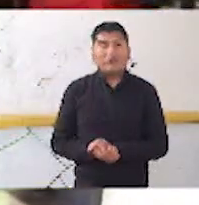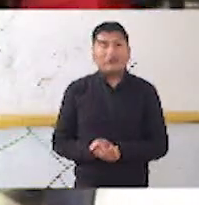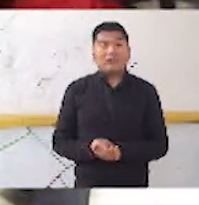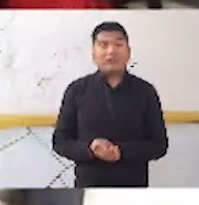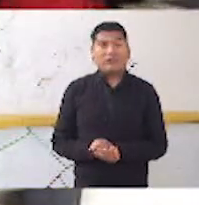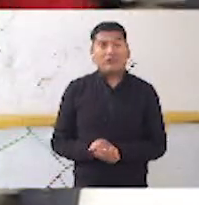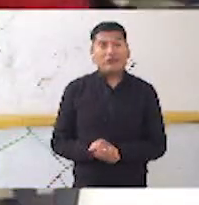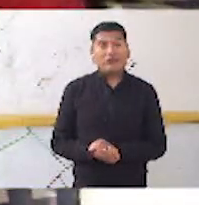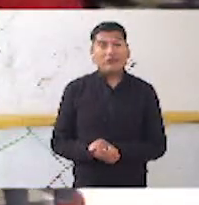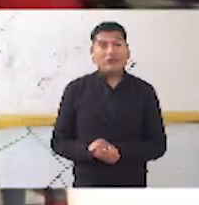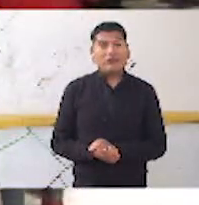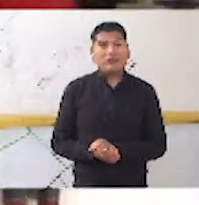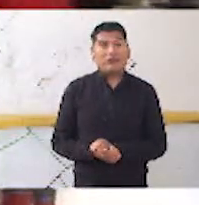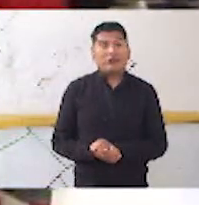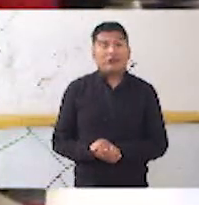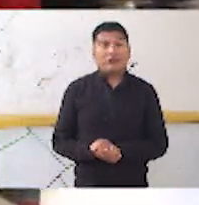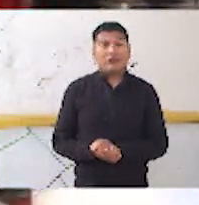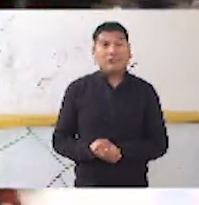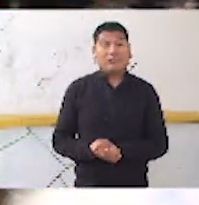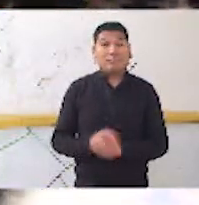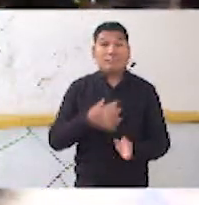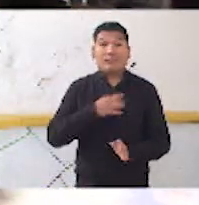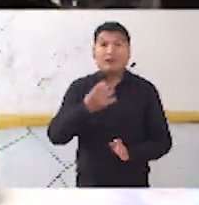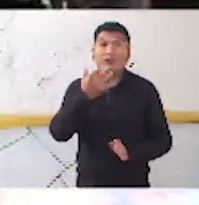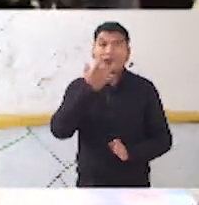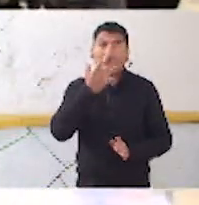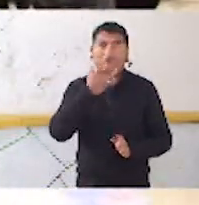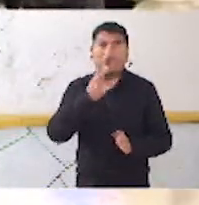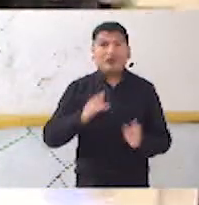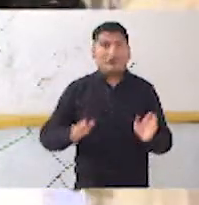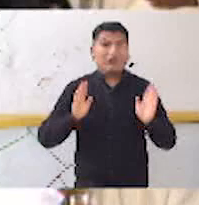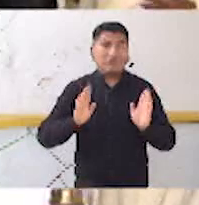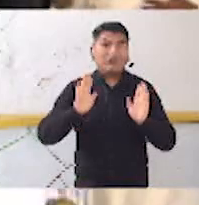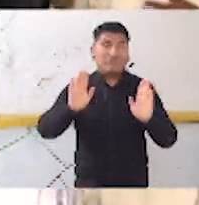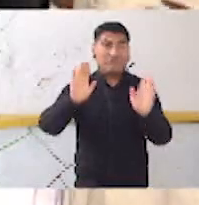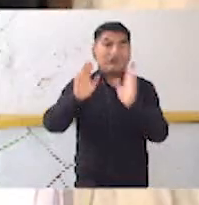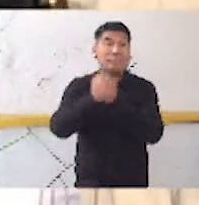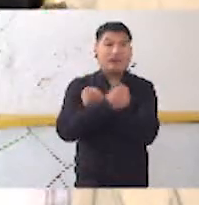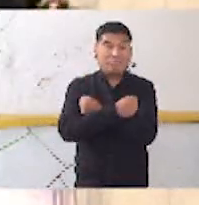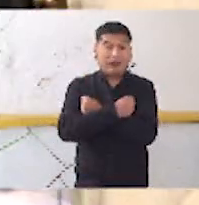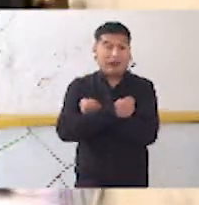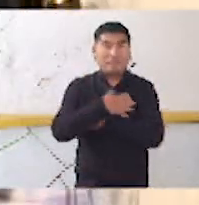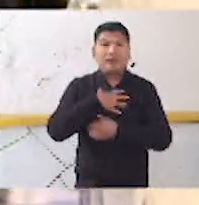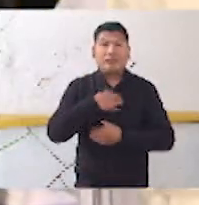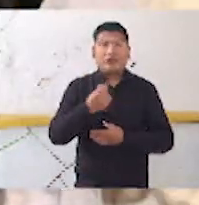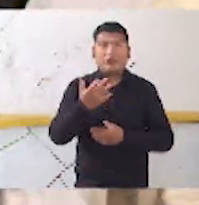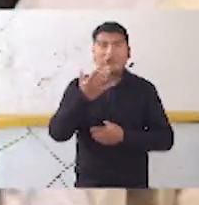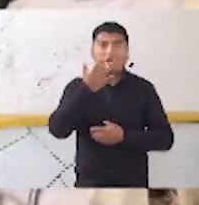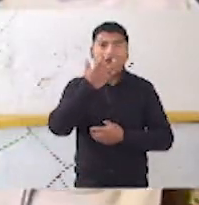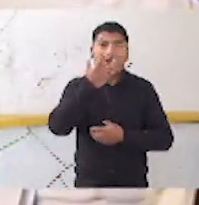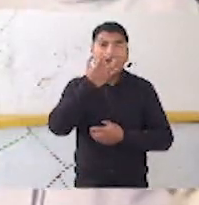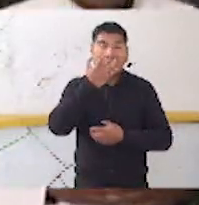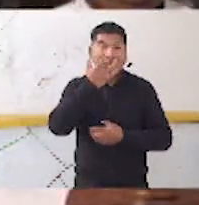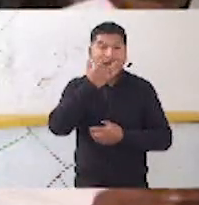resurrección. Eucaristía, milagro de amor.